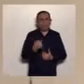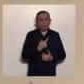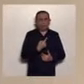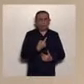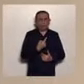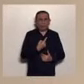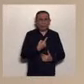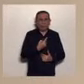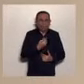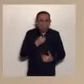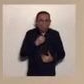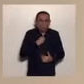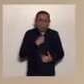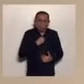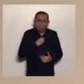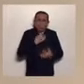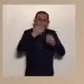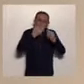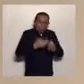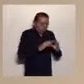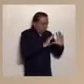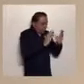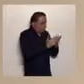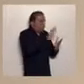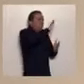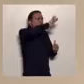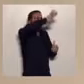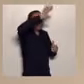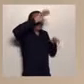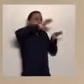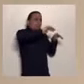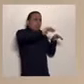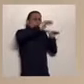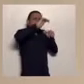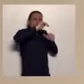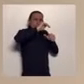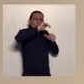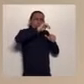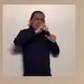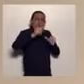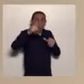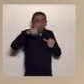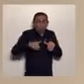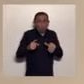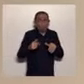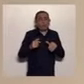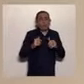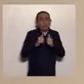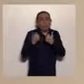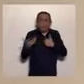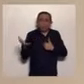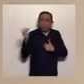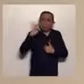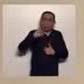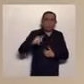reino, hágase tu voluntad en la tierra como en el cielo. Danos hoy nuestro pan